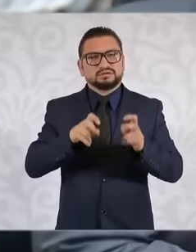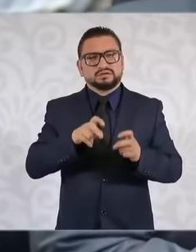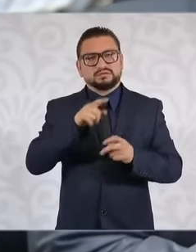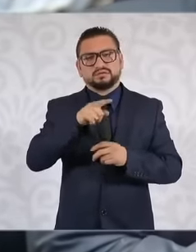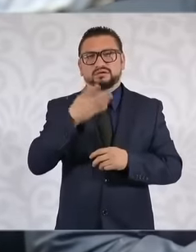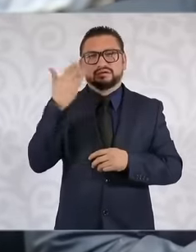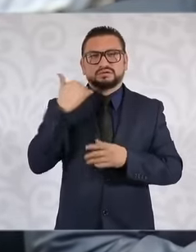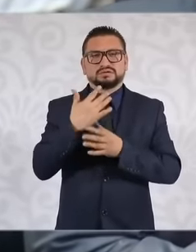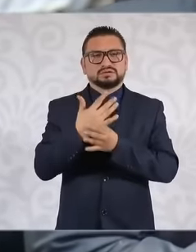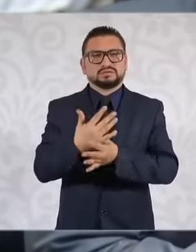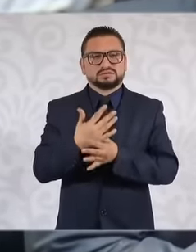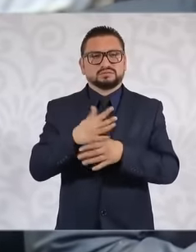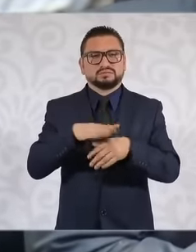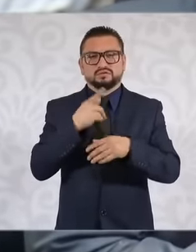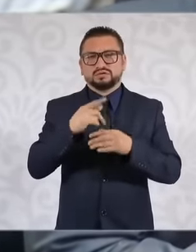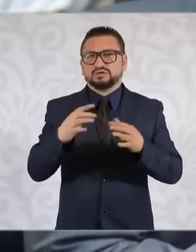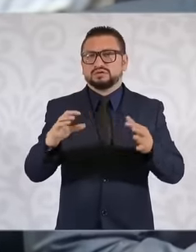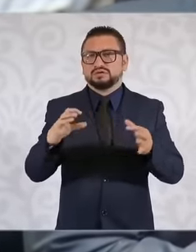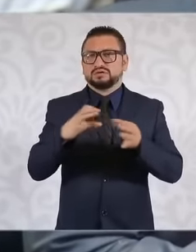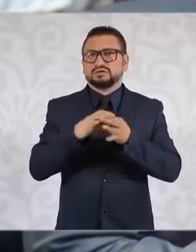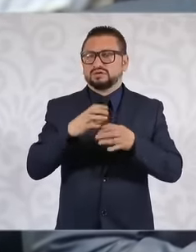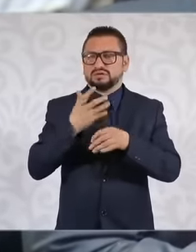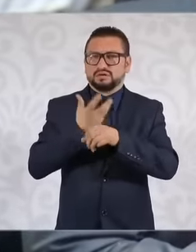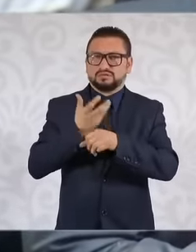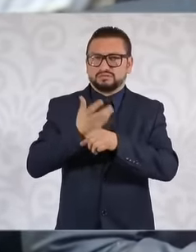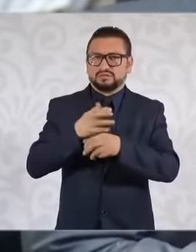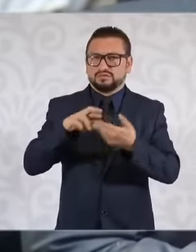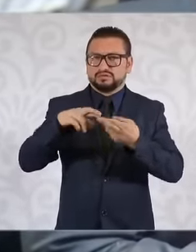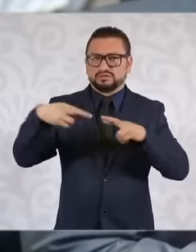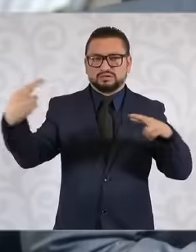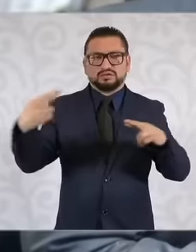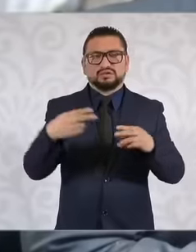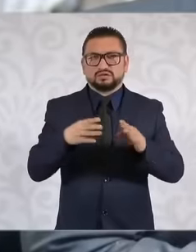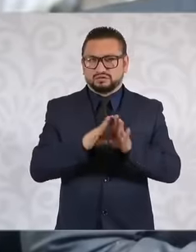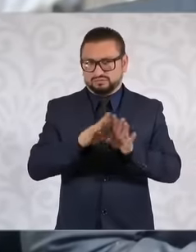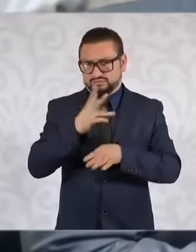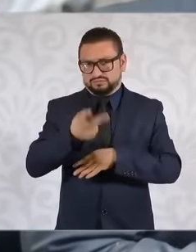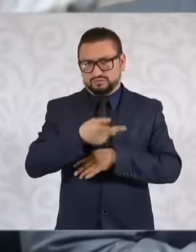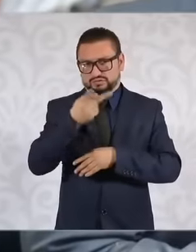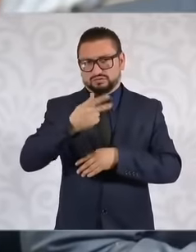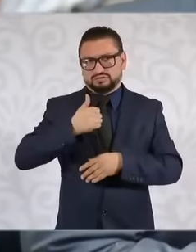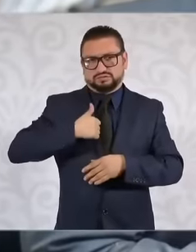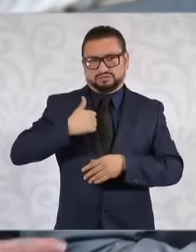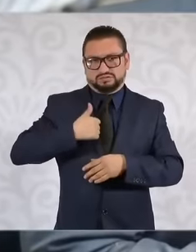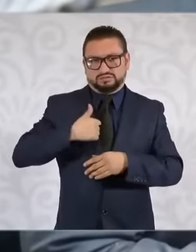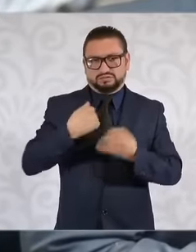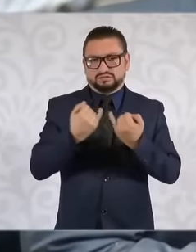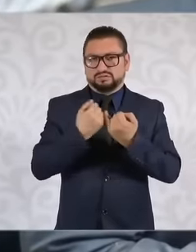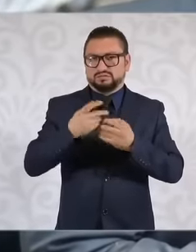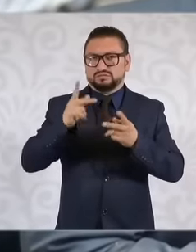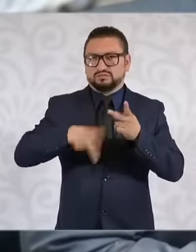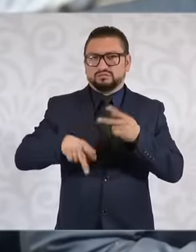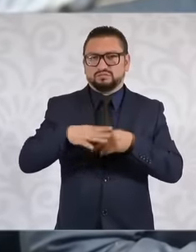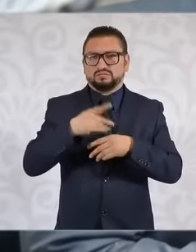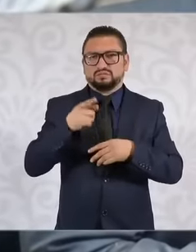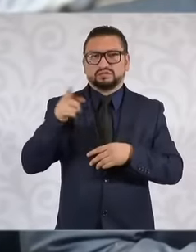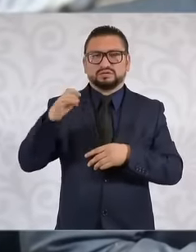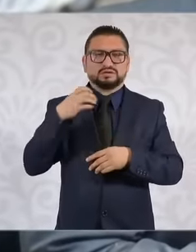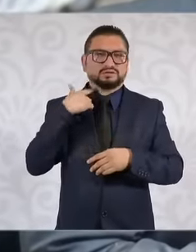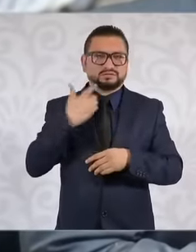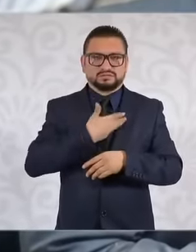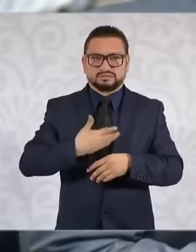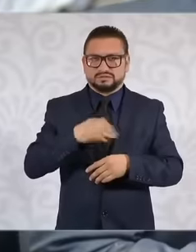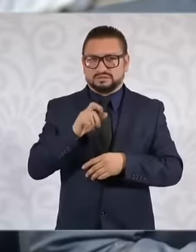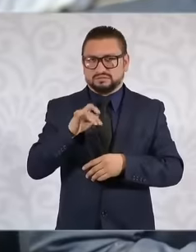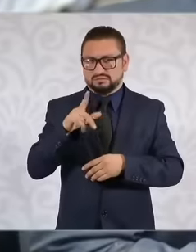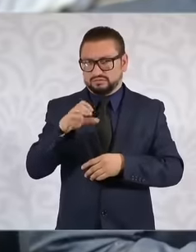usted señalaba respecto a la relación con Estados Unidos, y yo le quisiera preguntar también sobre Canadá, sobre esta pausa que se había declarado por parte del expresidente López